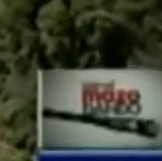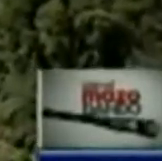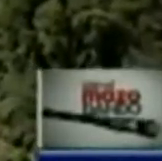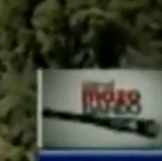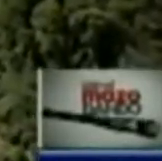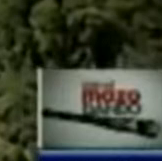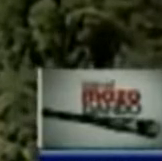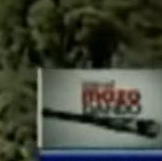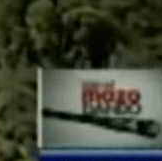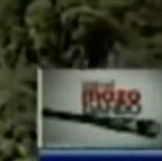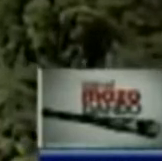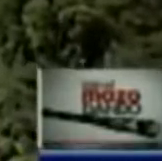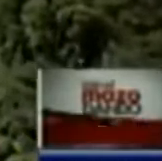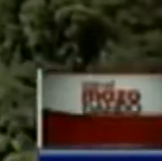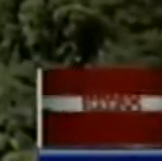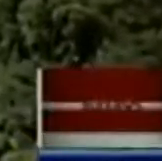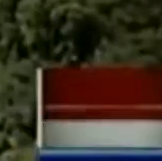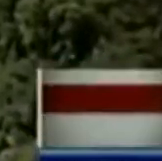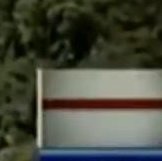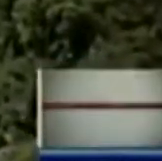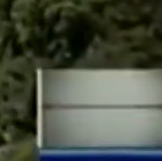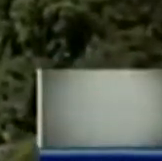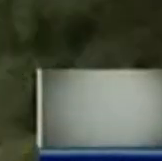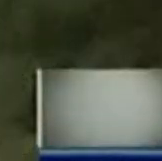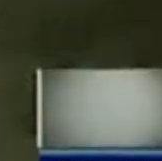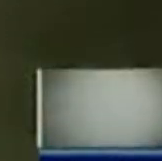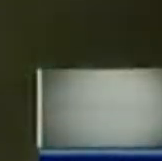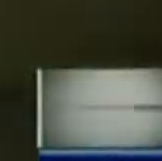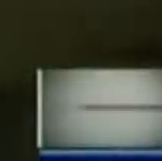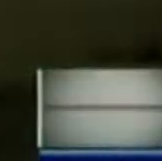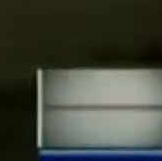indolentes que hoy la tienen pisoteada